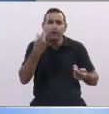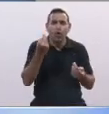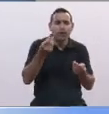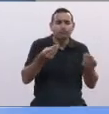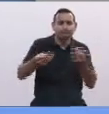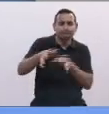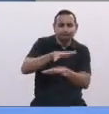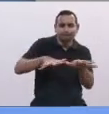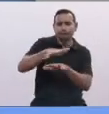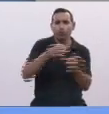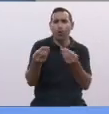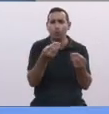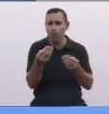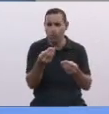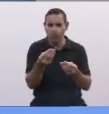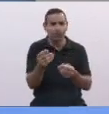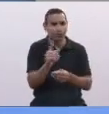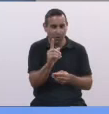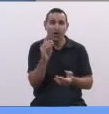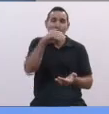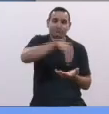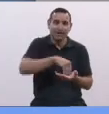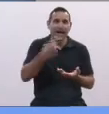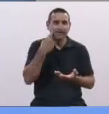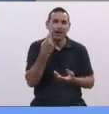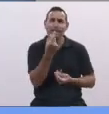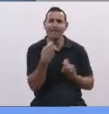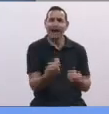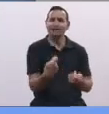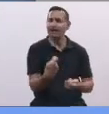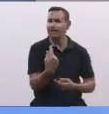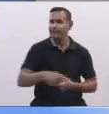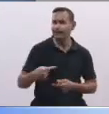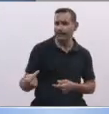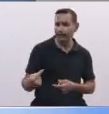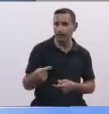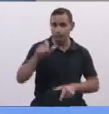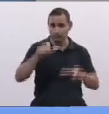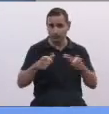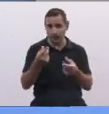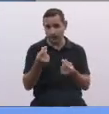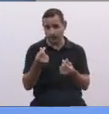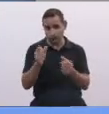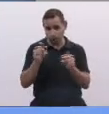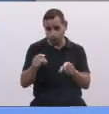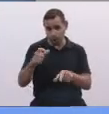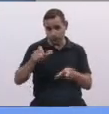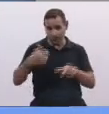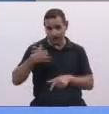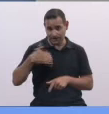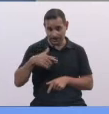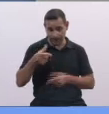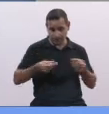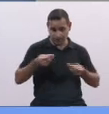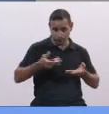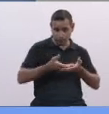distribución cuando nos faltan, sino ver cómo se gasta la plata de los argentinos en la administración